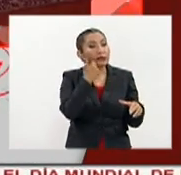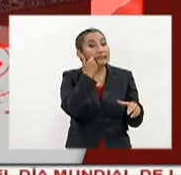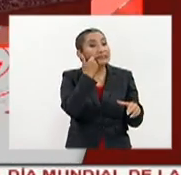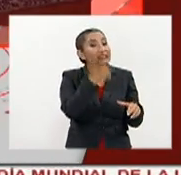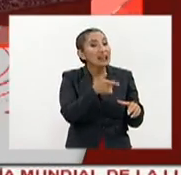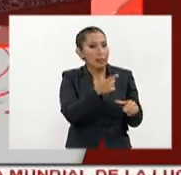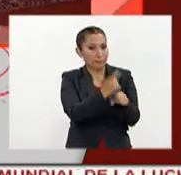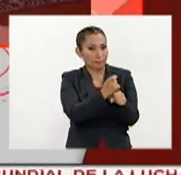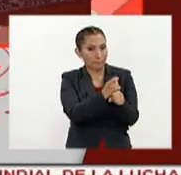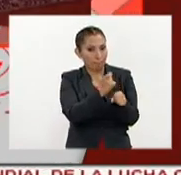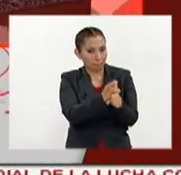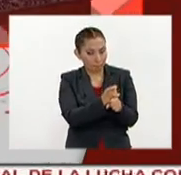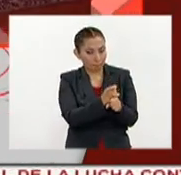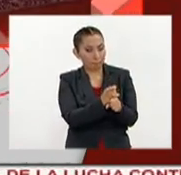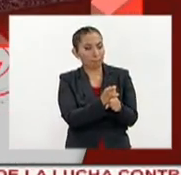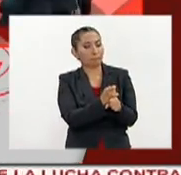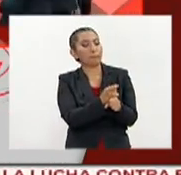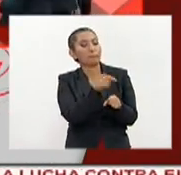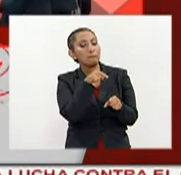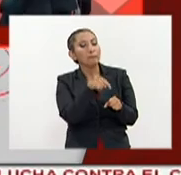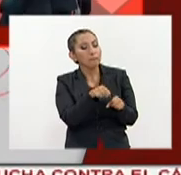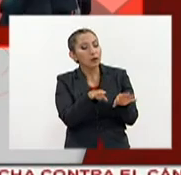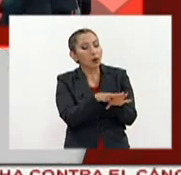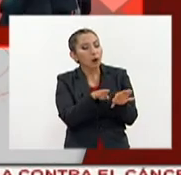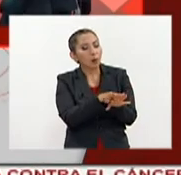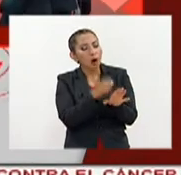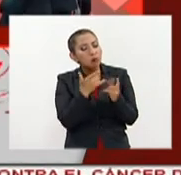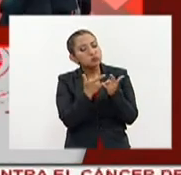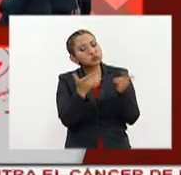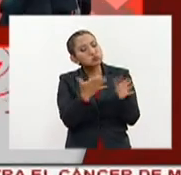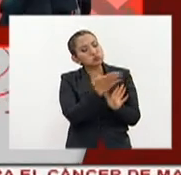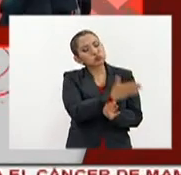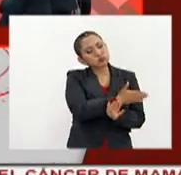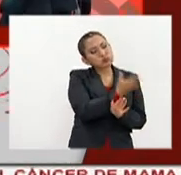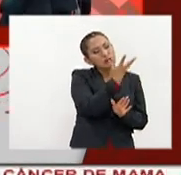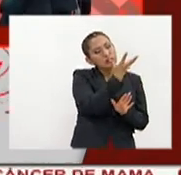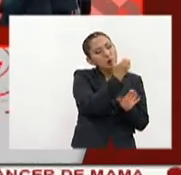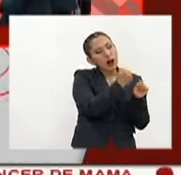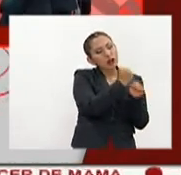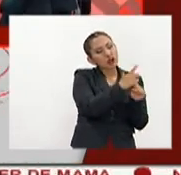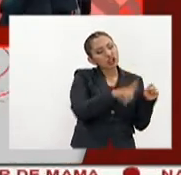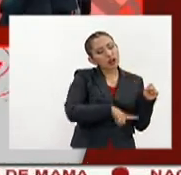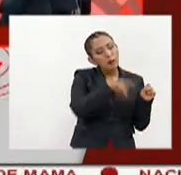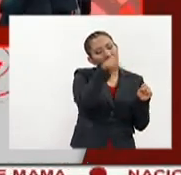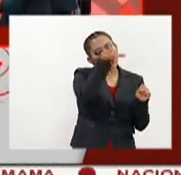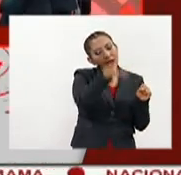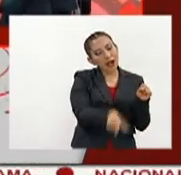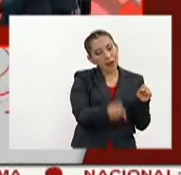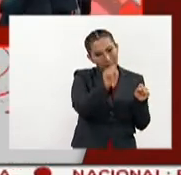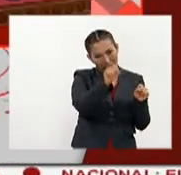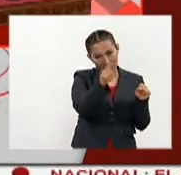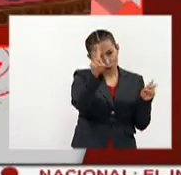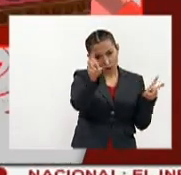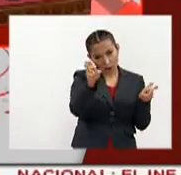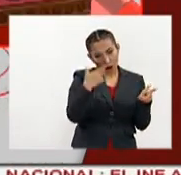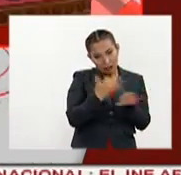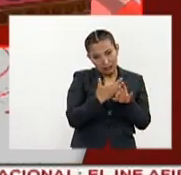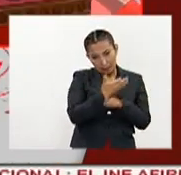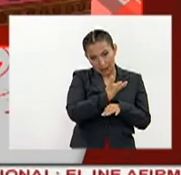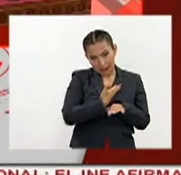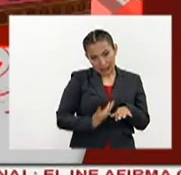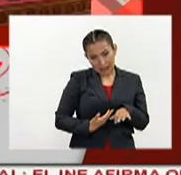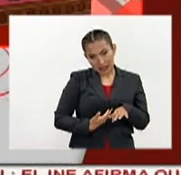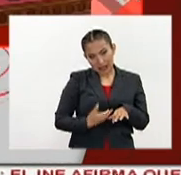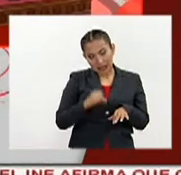busca en primera instancia es dar un recuento de los primeros 5 años de gobierno, en este caso del actual presidente